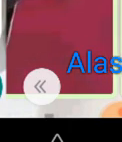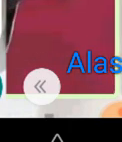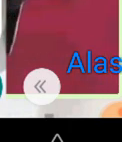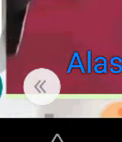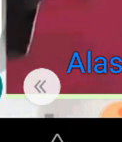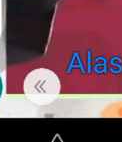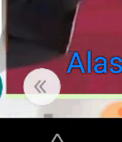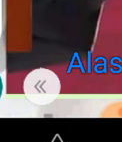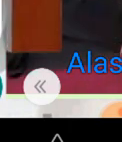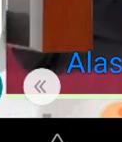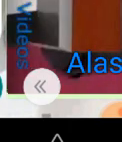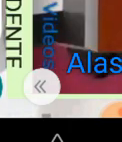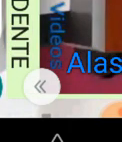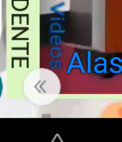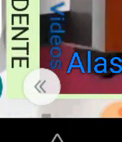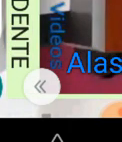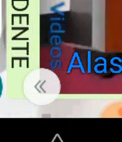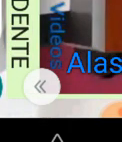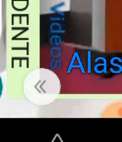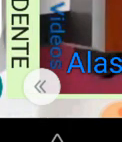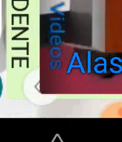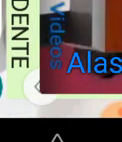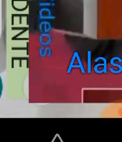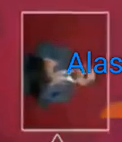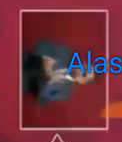corruptos, empezando por sus dirigentes.